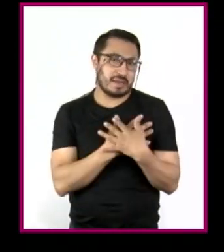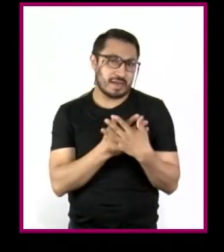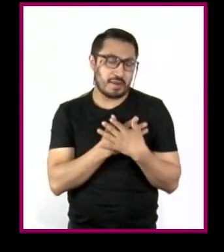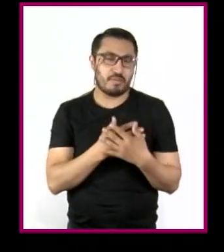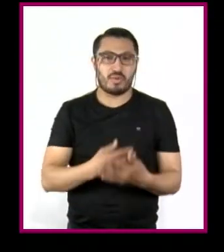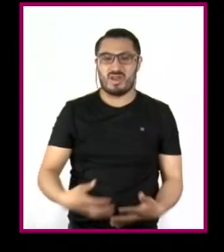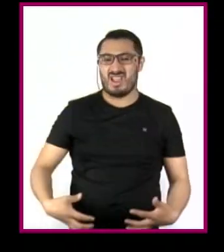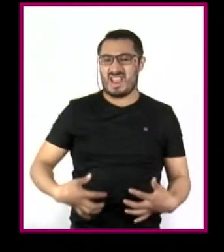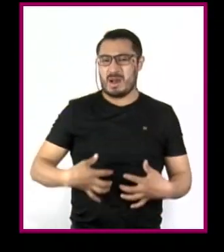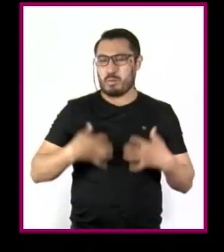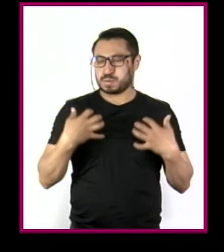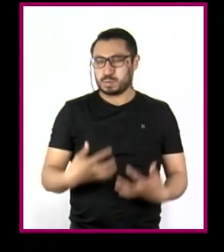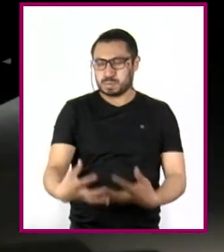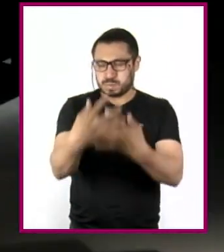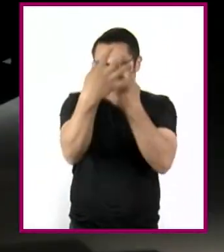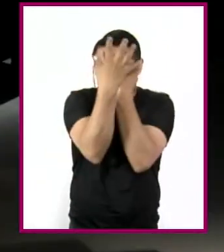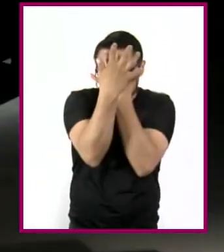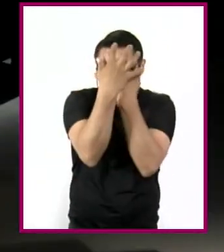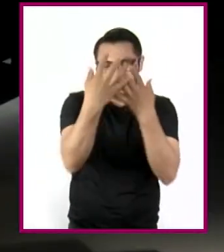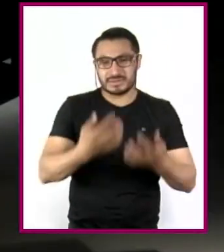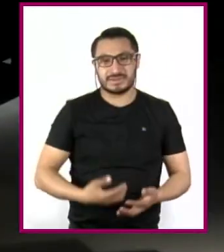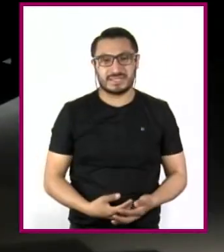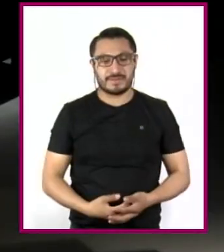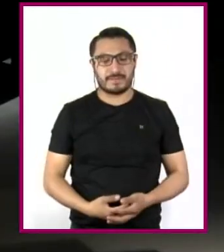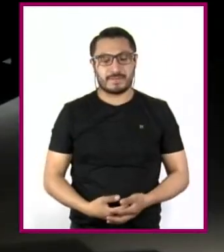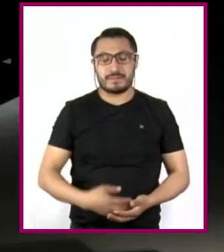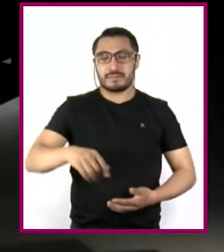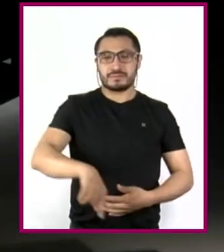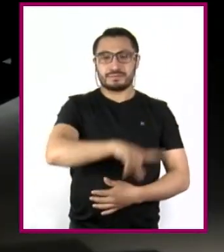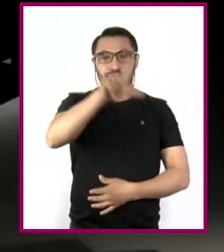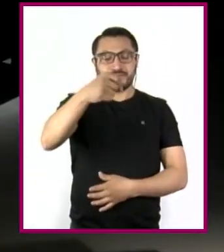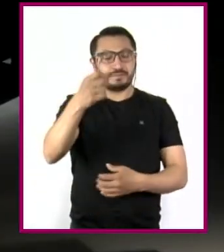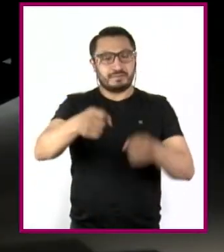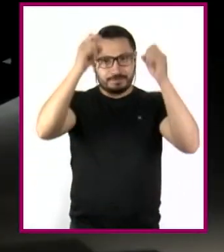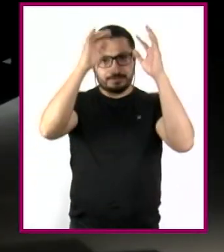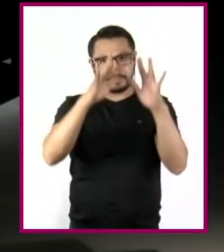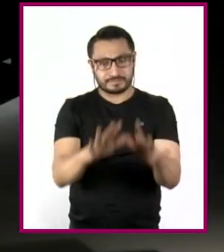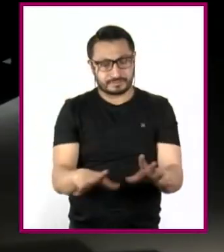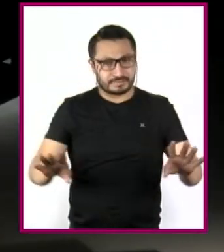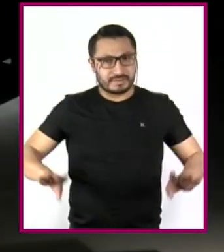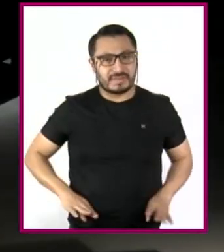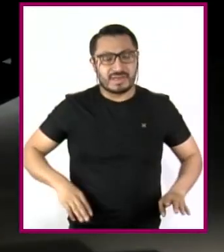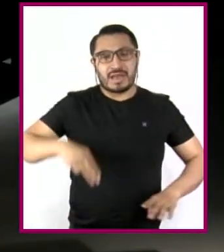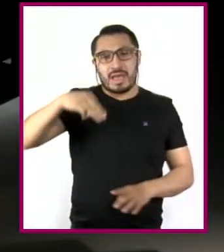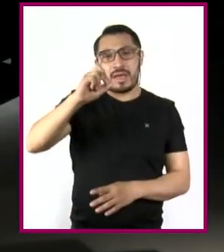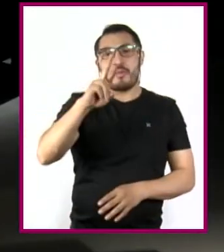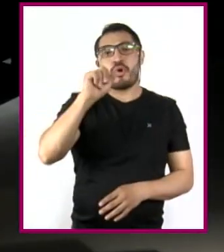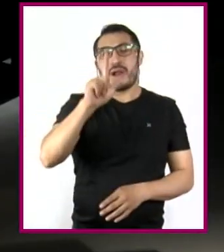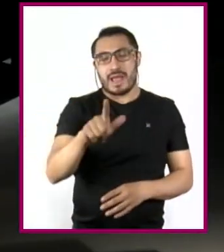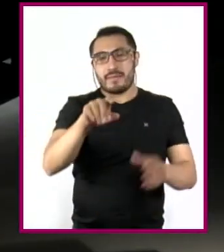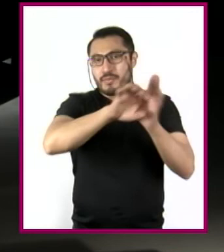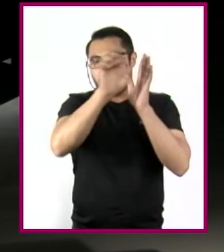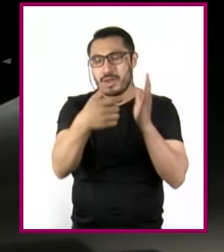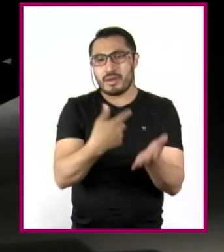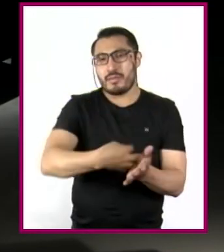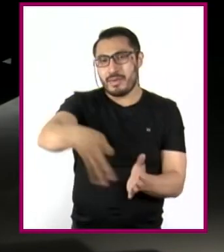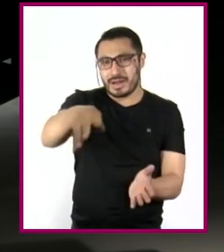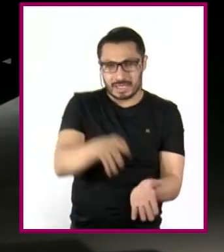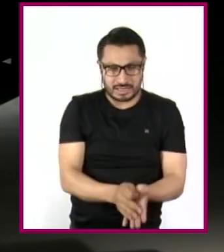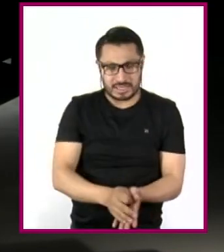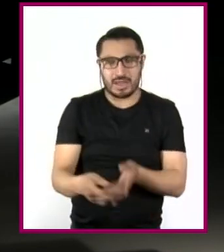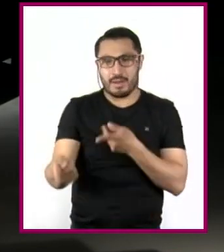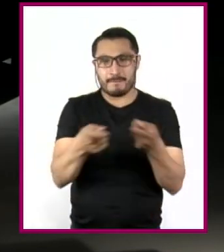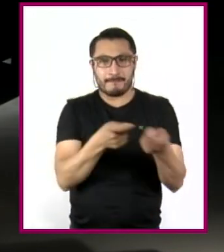la ira y la vergüenza. Luego se le atribuyeron cualidades morales como la valentía y la moderación,